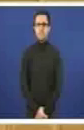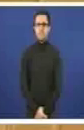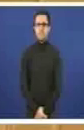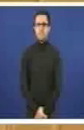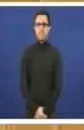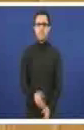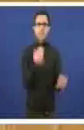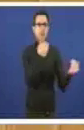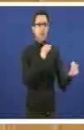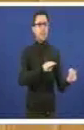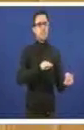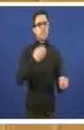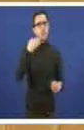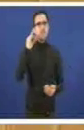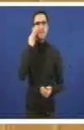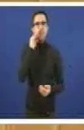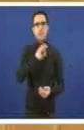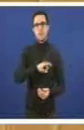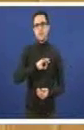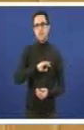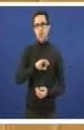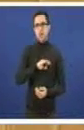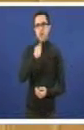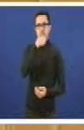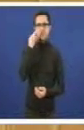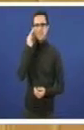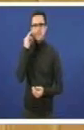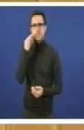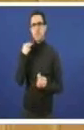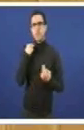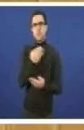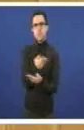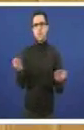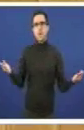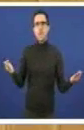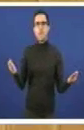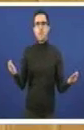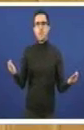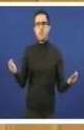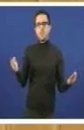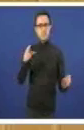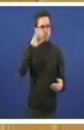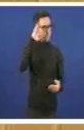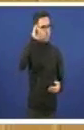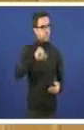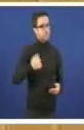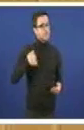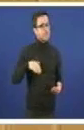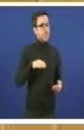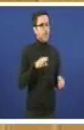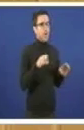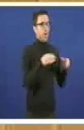gracias señora presidenta señoras señores deputados escoitando os portavoces do bloque nacionalista galego